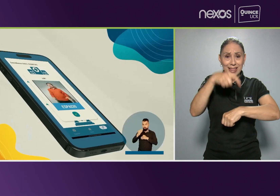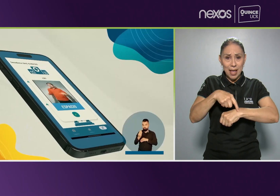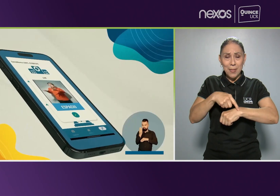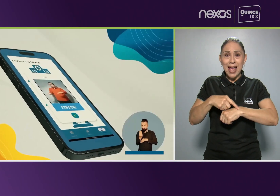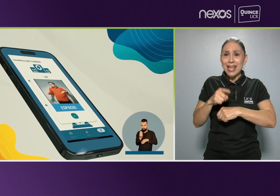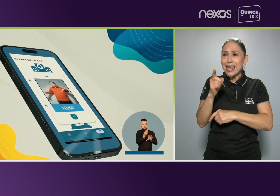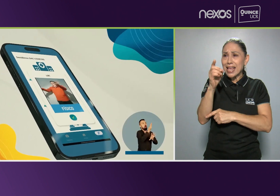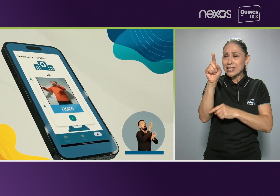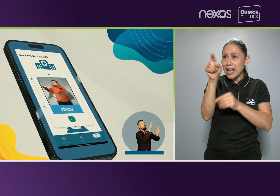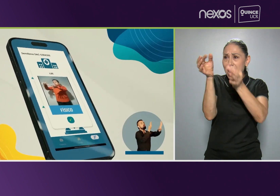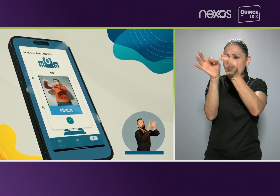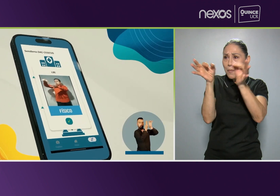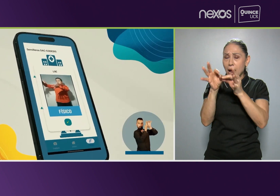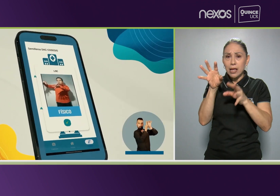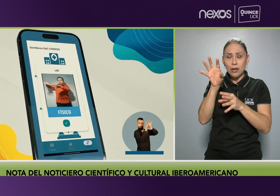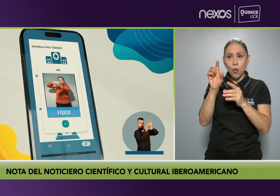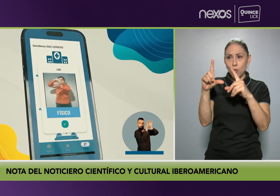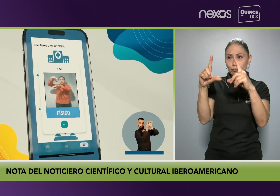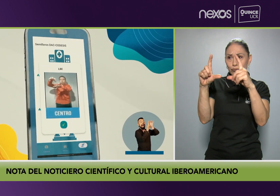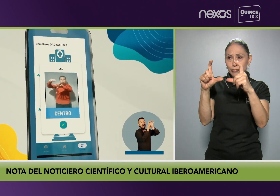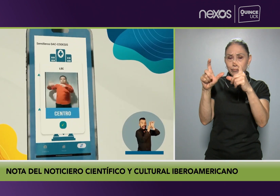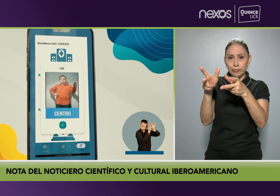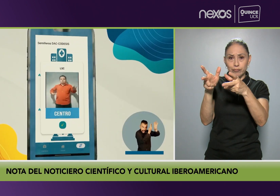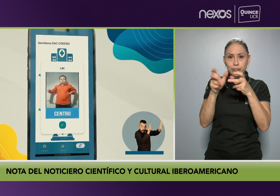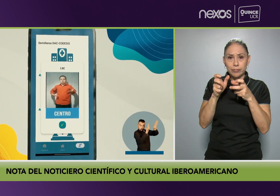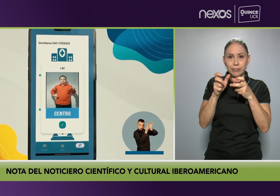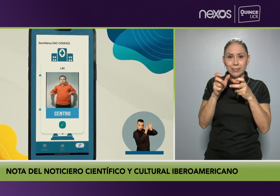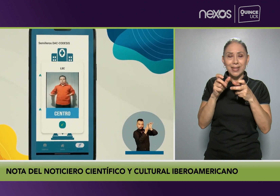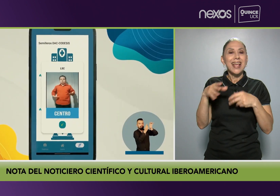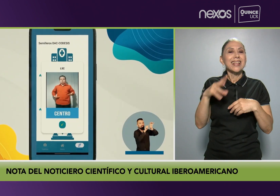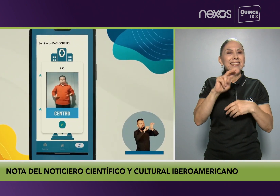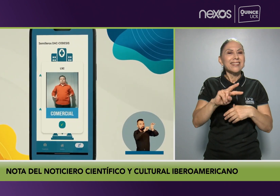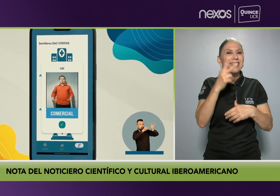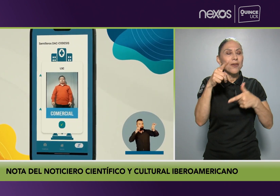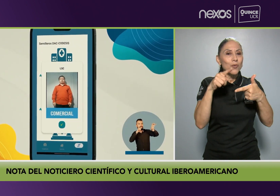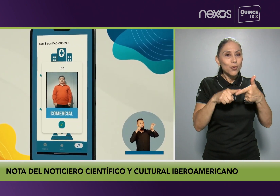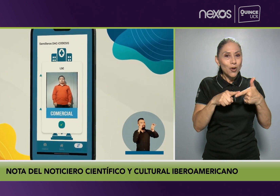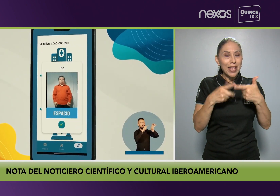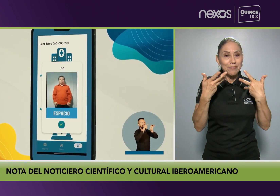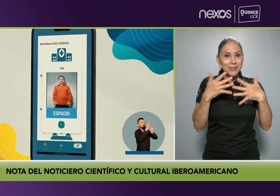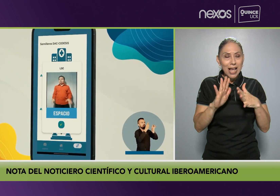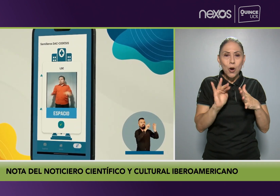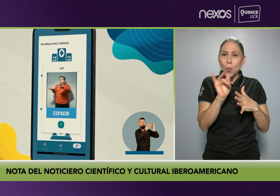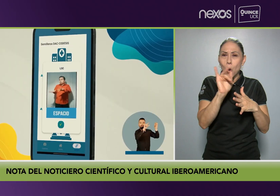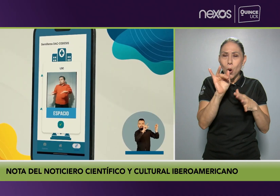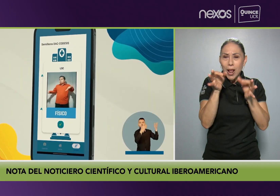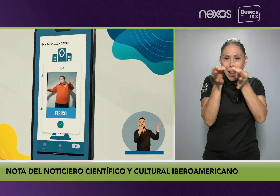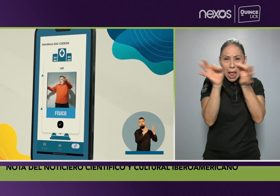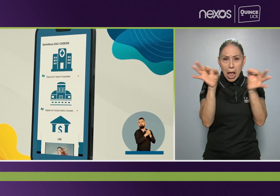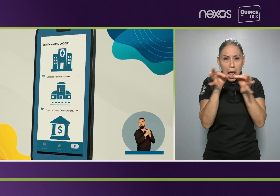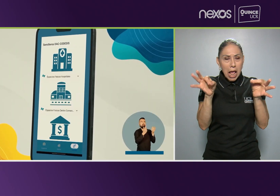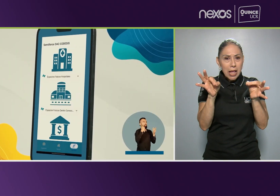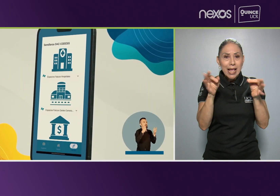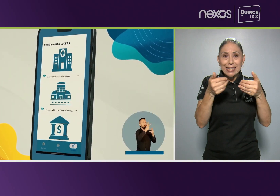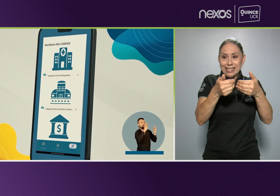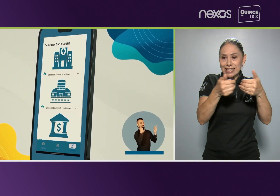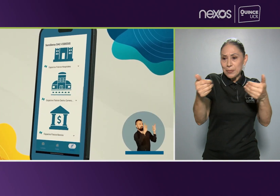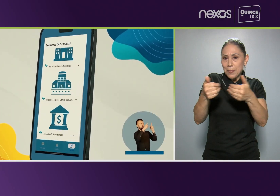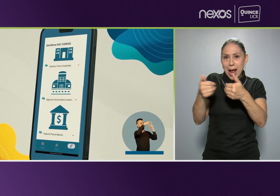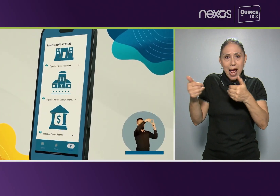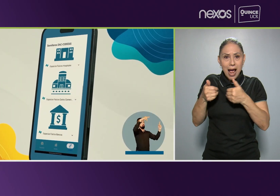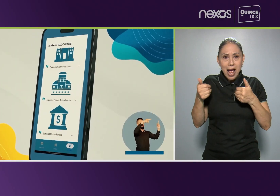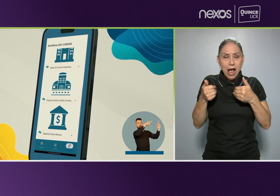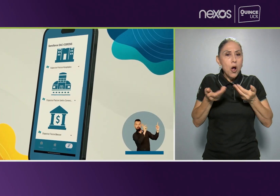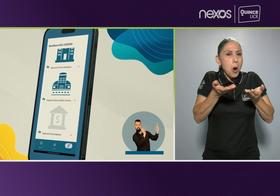imagen. Segundo, lo que es ya como la separación de los elementos que componen la imagen. Estamos hablando de objetos, figuras,